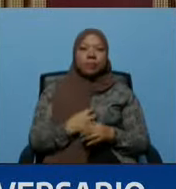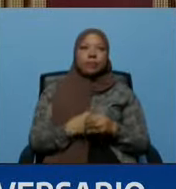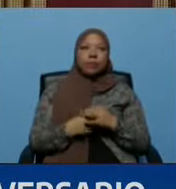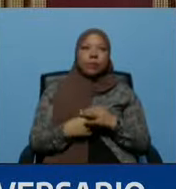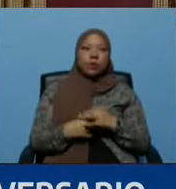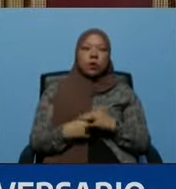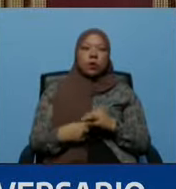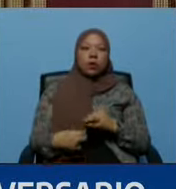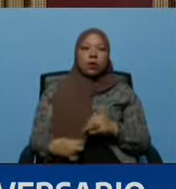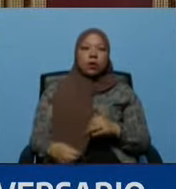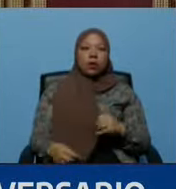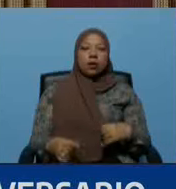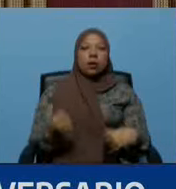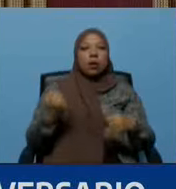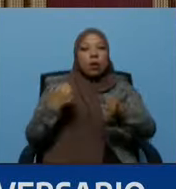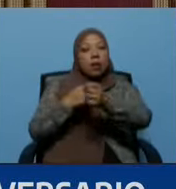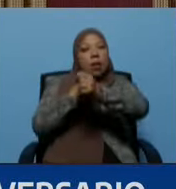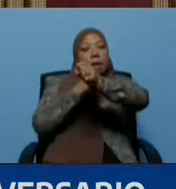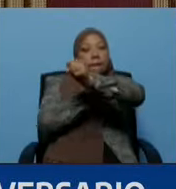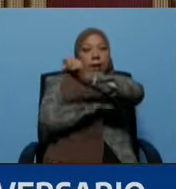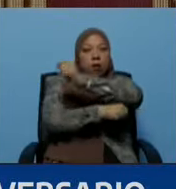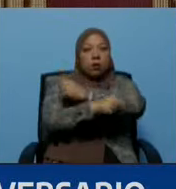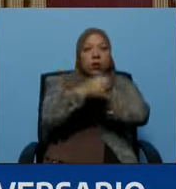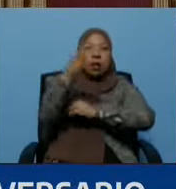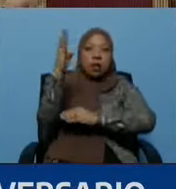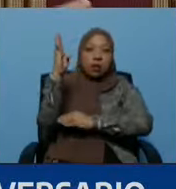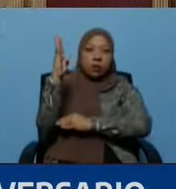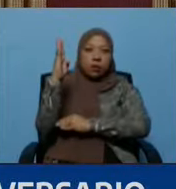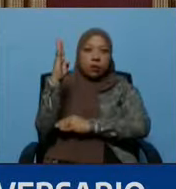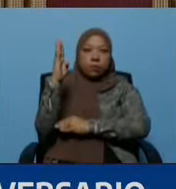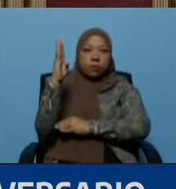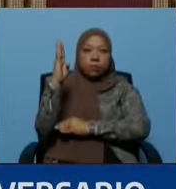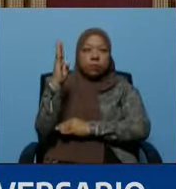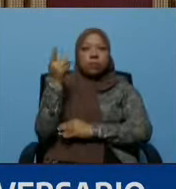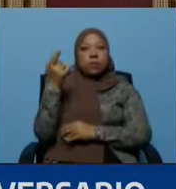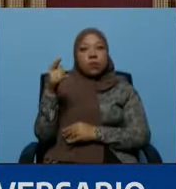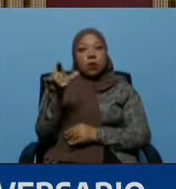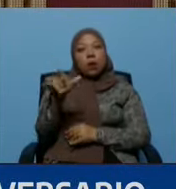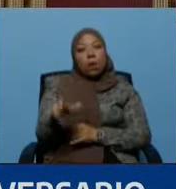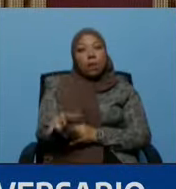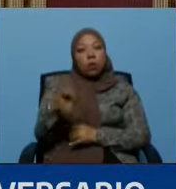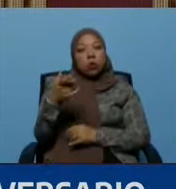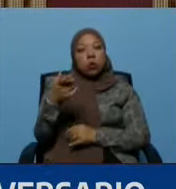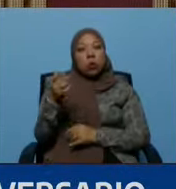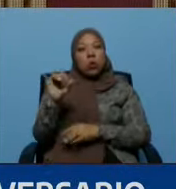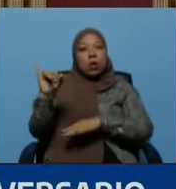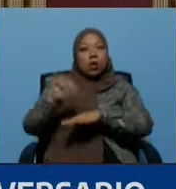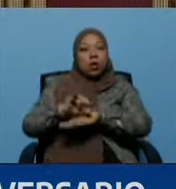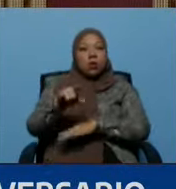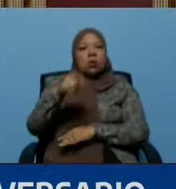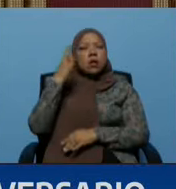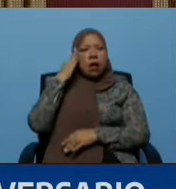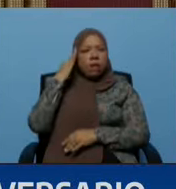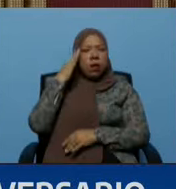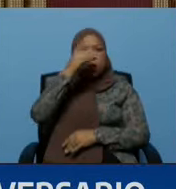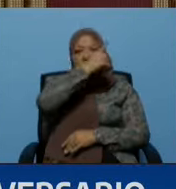de base todo, de parroquia, y estos pastores evangélicos, Diosdado sabe quiénes son.